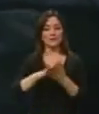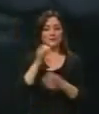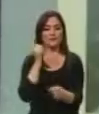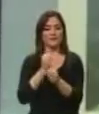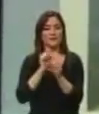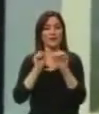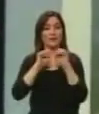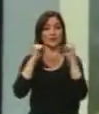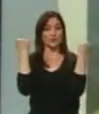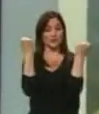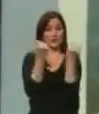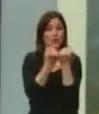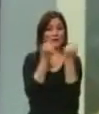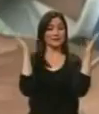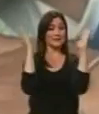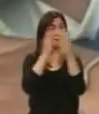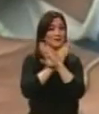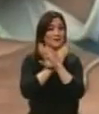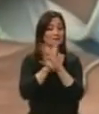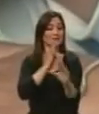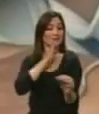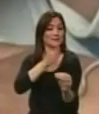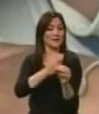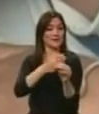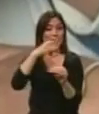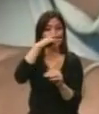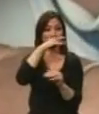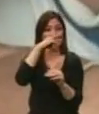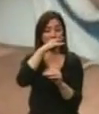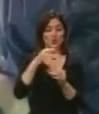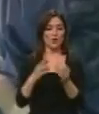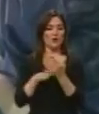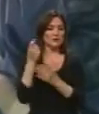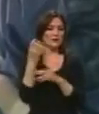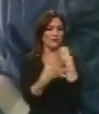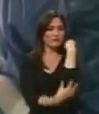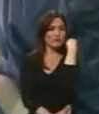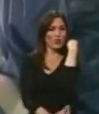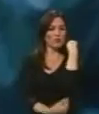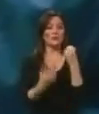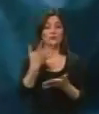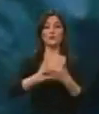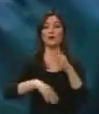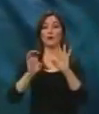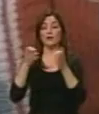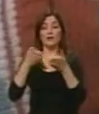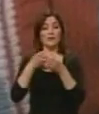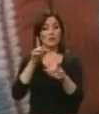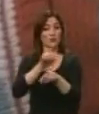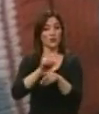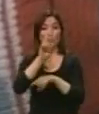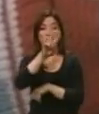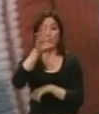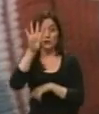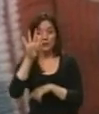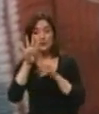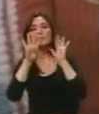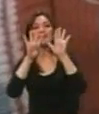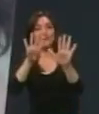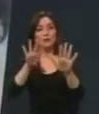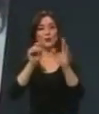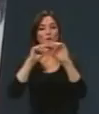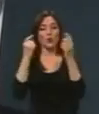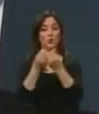operaciones son gratuitas y están dirigidas a niños de escasos recursos económicos. De 29 médicos y enfermeras está compuesto el grupo